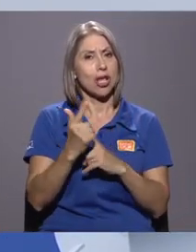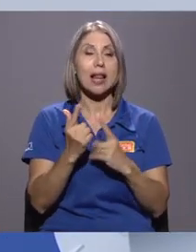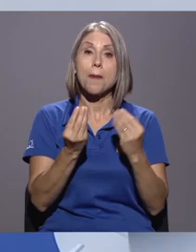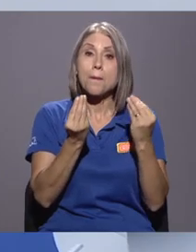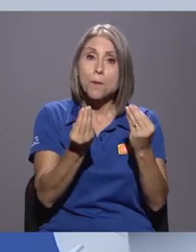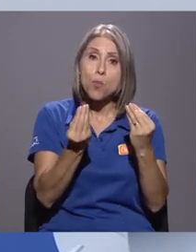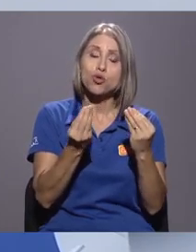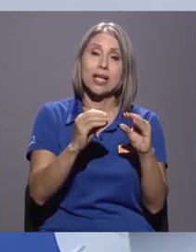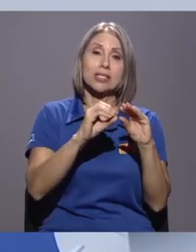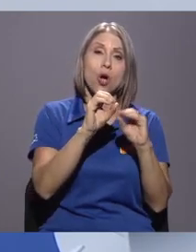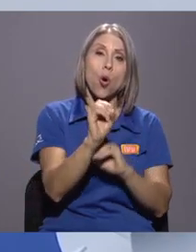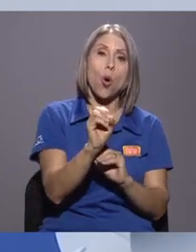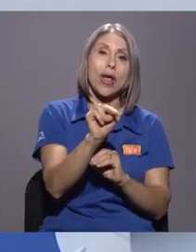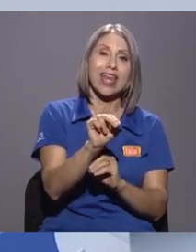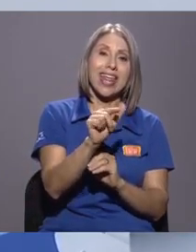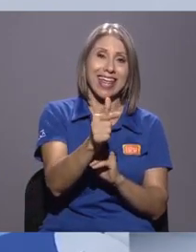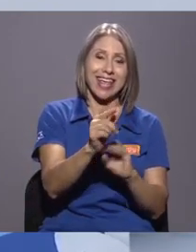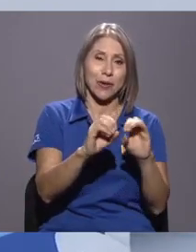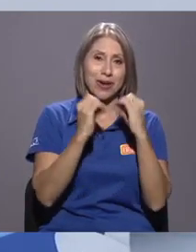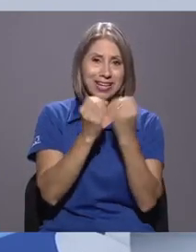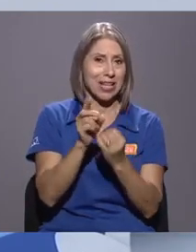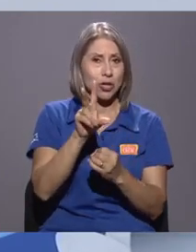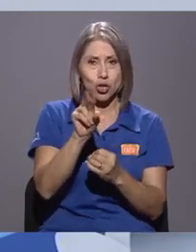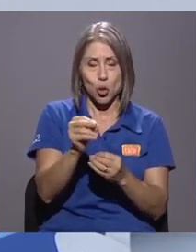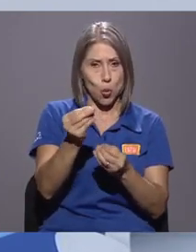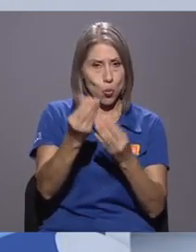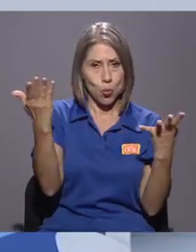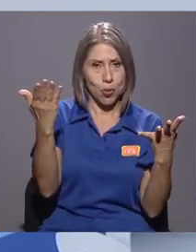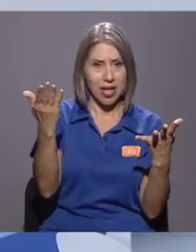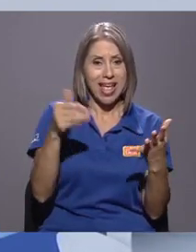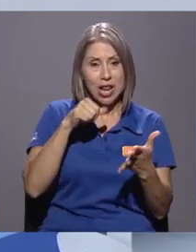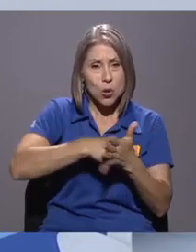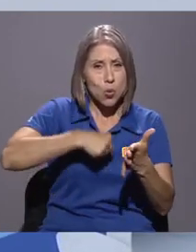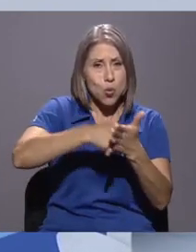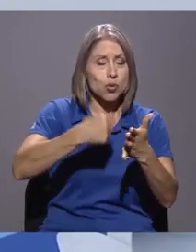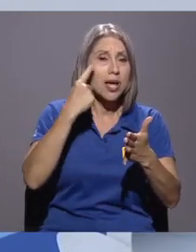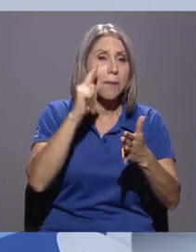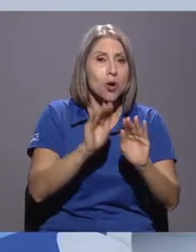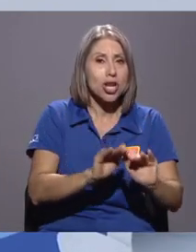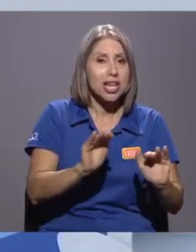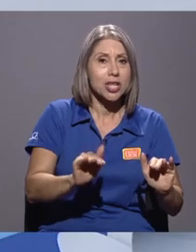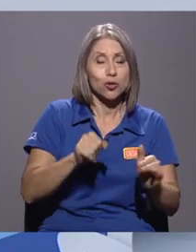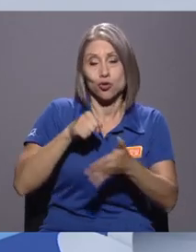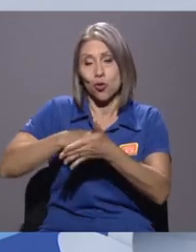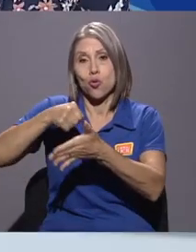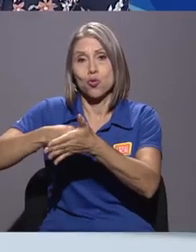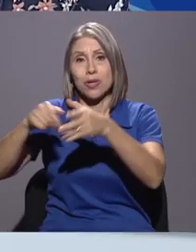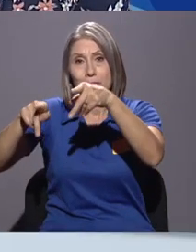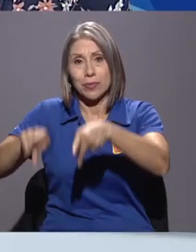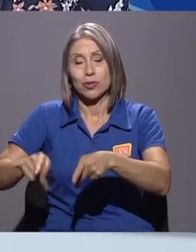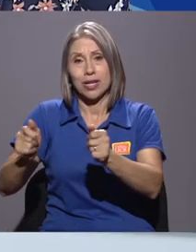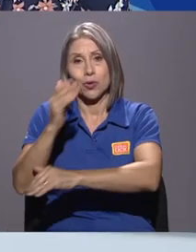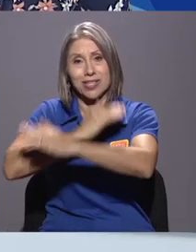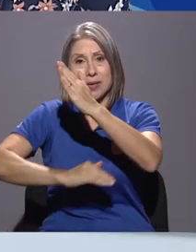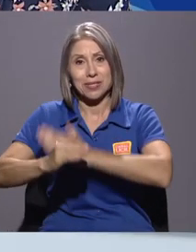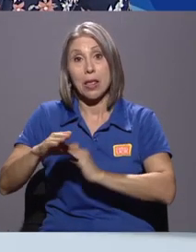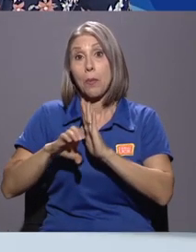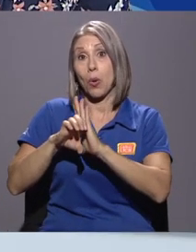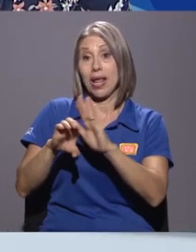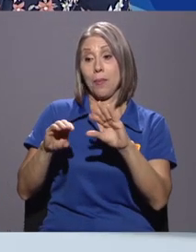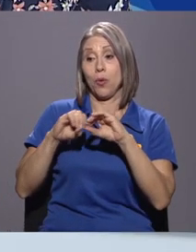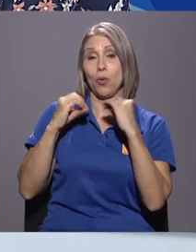ejemplo que luchan tal vez por niños o por personas con discapacidad hemos tenido otras organizaciones como a cote ama que